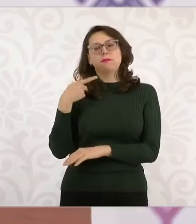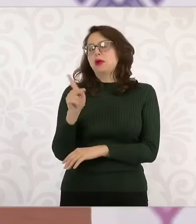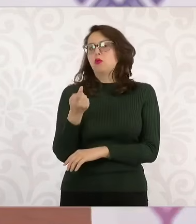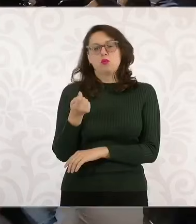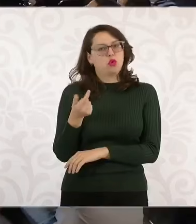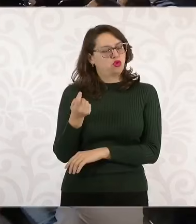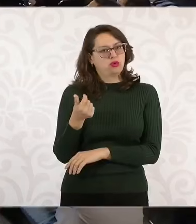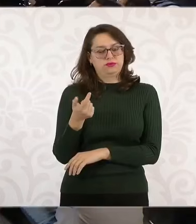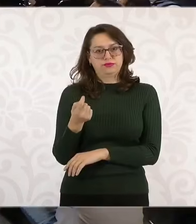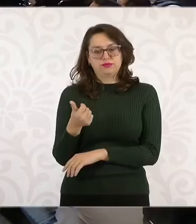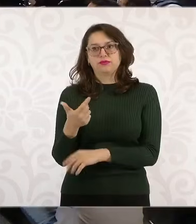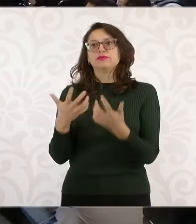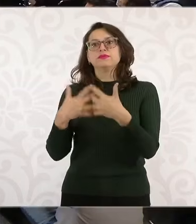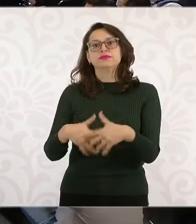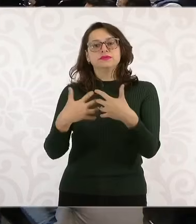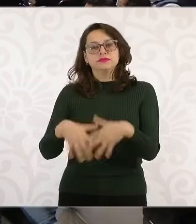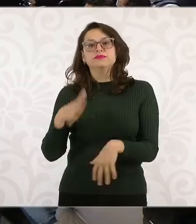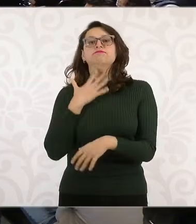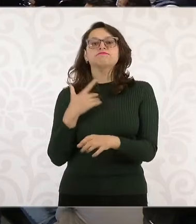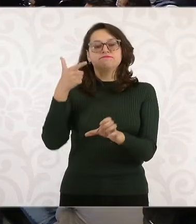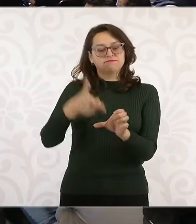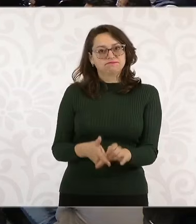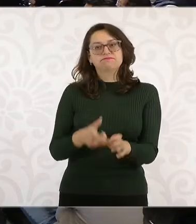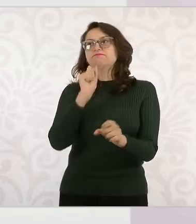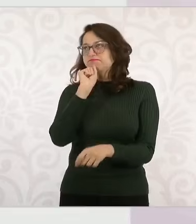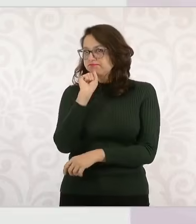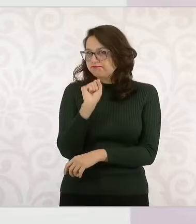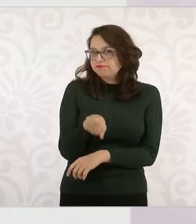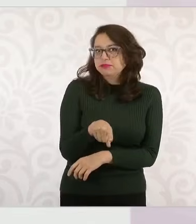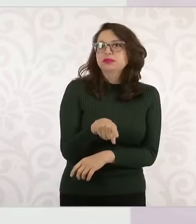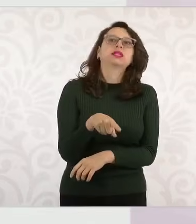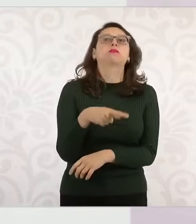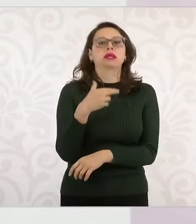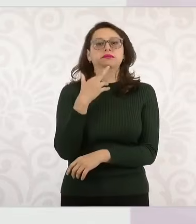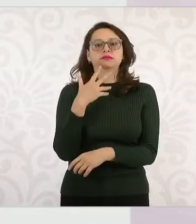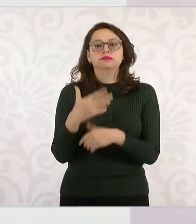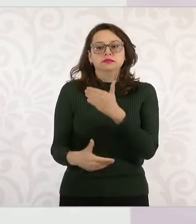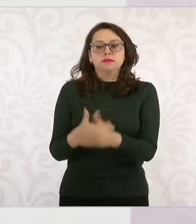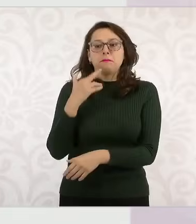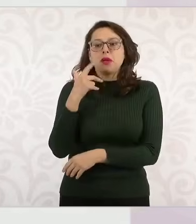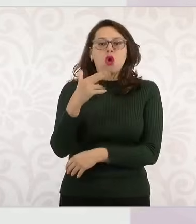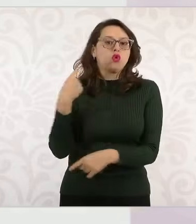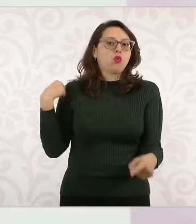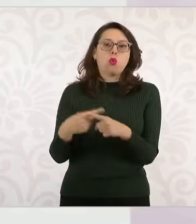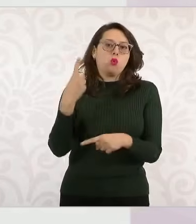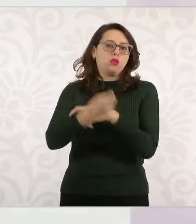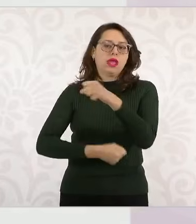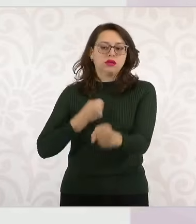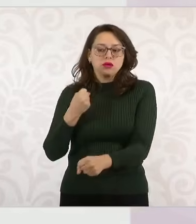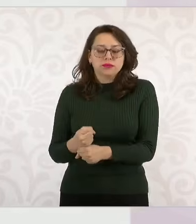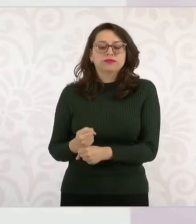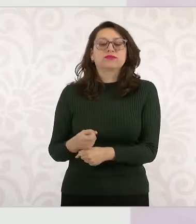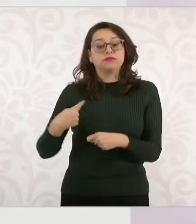recuperó la refinación en el petróleo, lo cual también pues generó mejores condiciones. Y este año va a